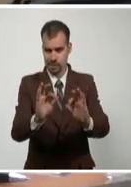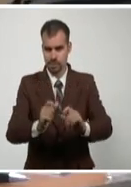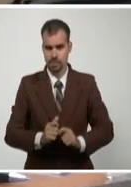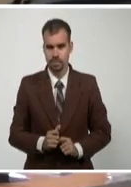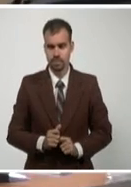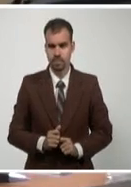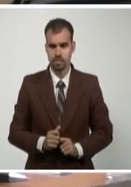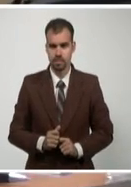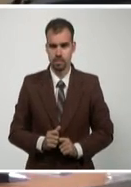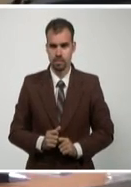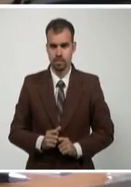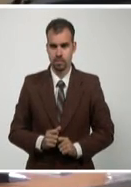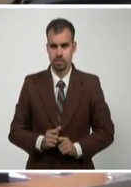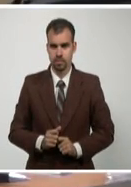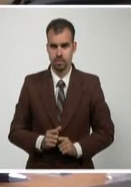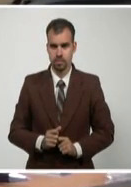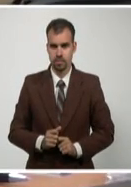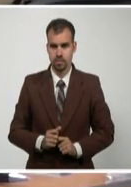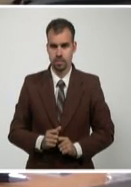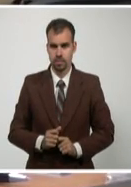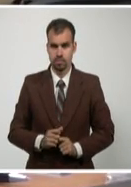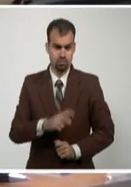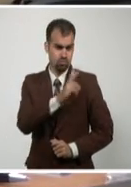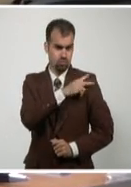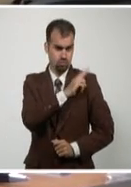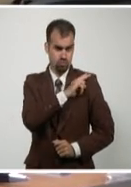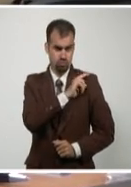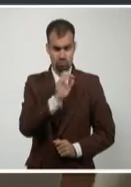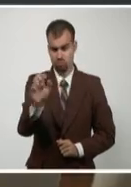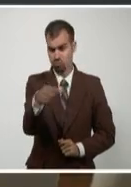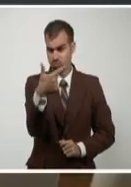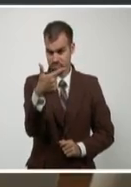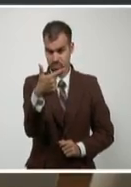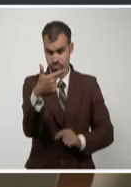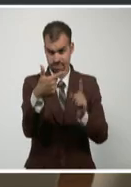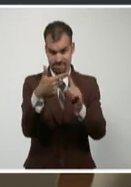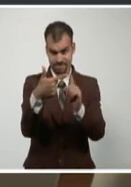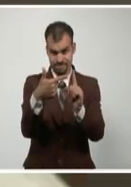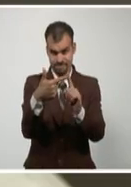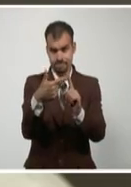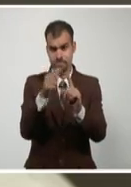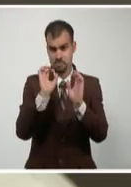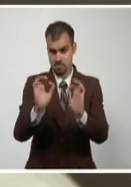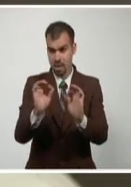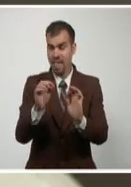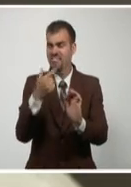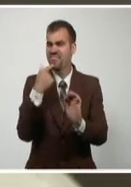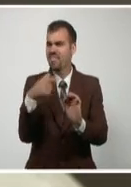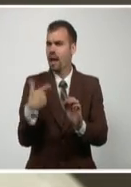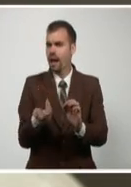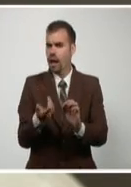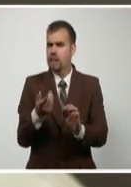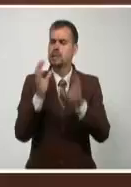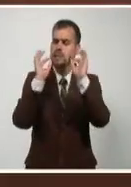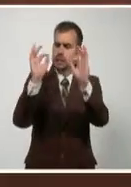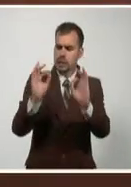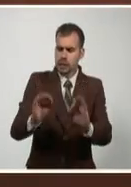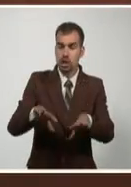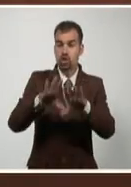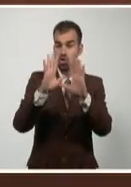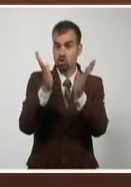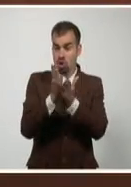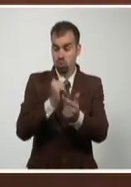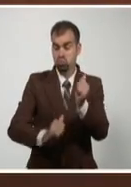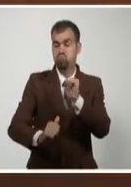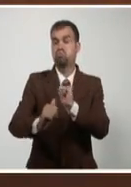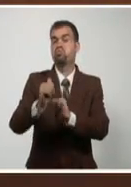ministro, doctor Roberto Morales Ojeda, en su intervención ante el Grupo de Trabajo del Gobierno, explicó en detalles el retroceso también en fases